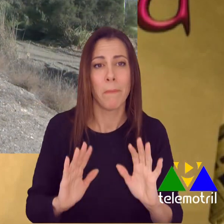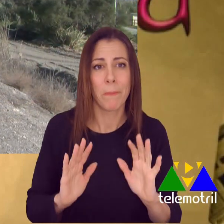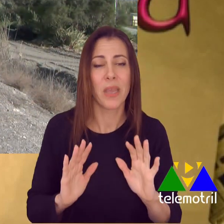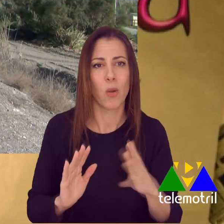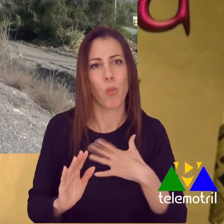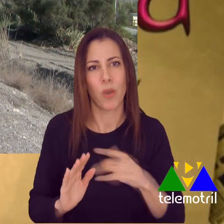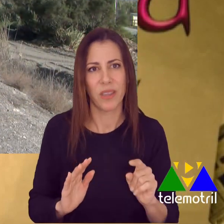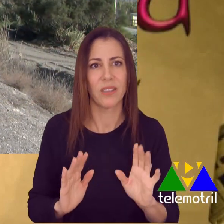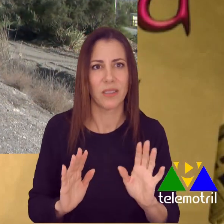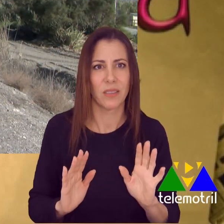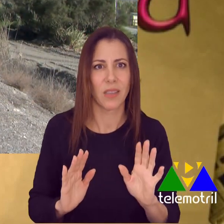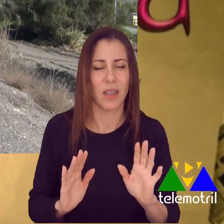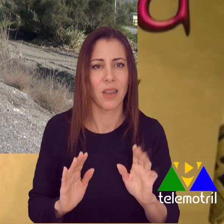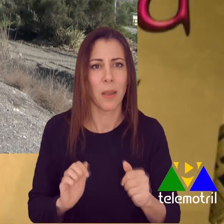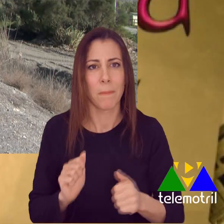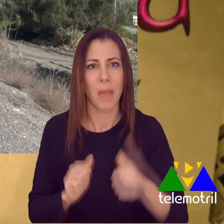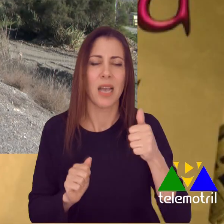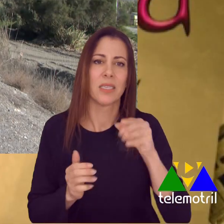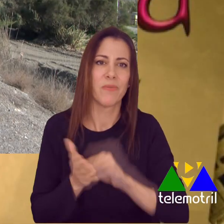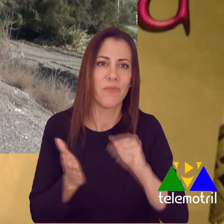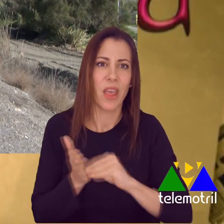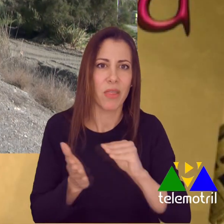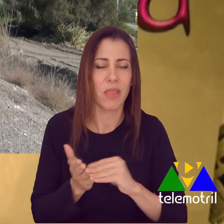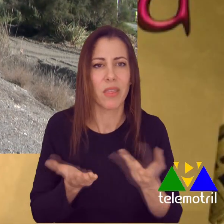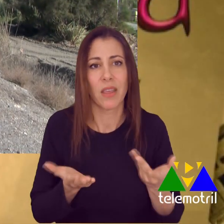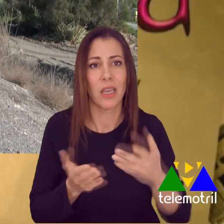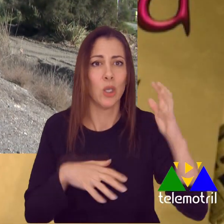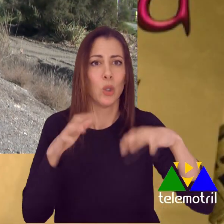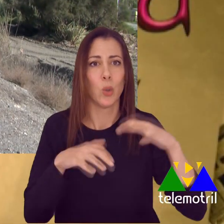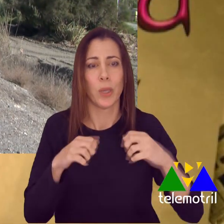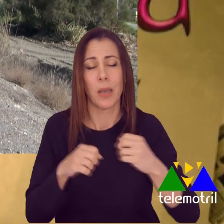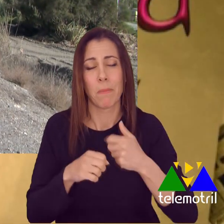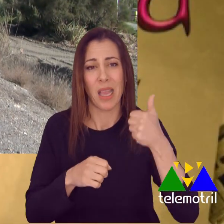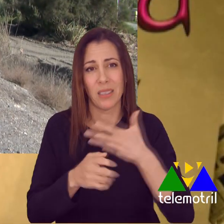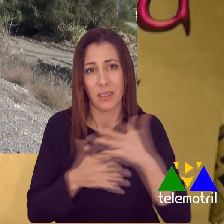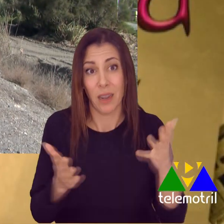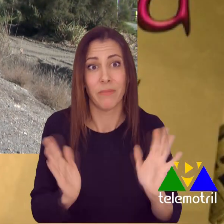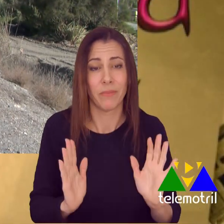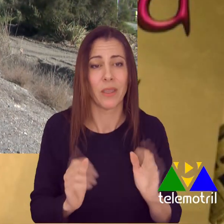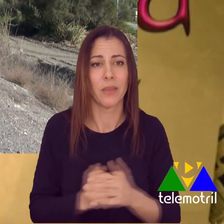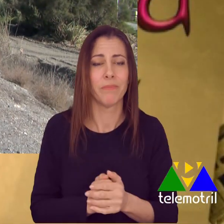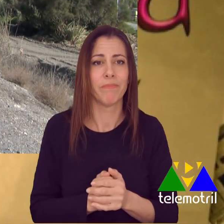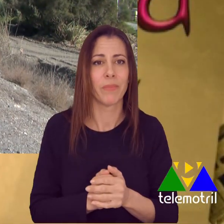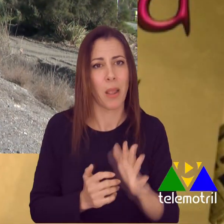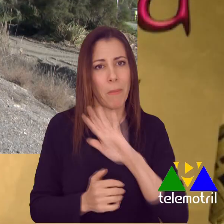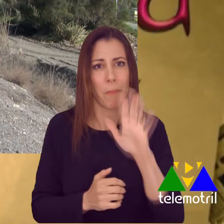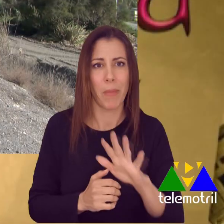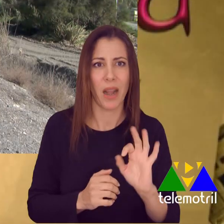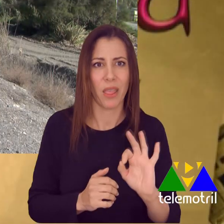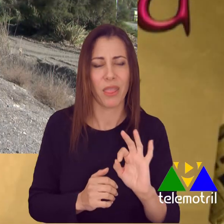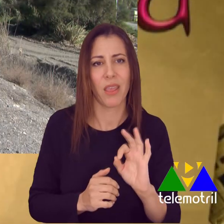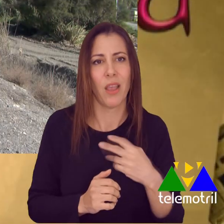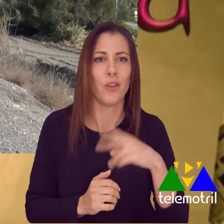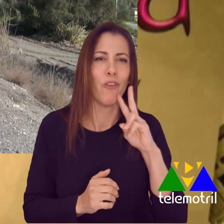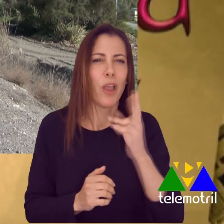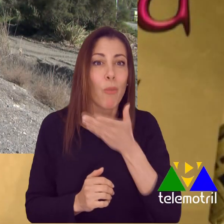puede ser que tengan más frecuencia y que las lluvias sean mayores, ¿no? Porque el Mediterráneo parece que está muy